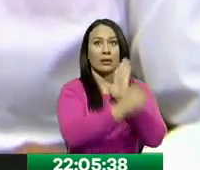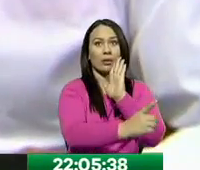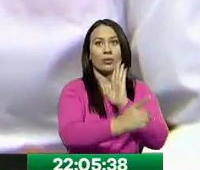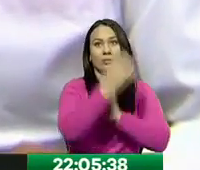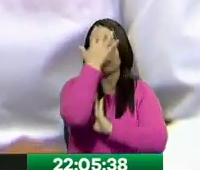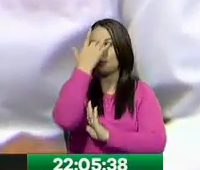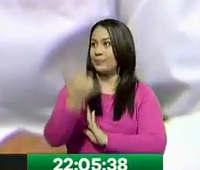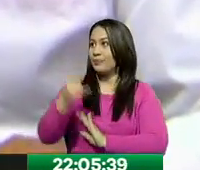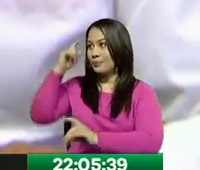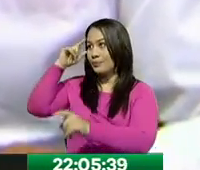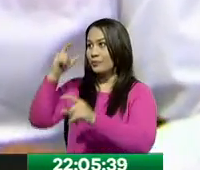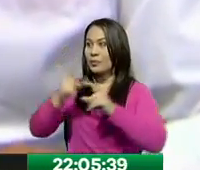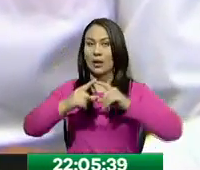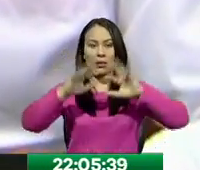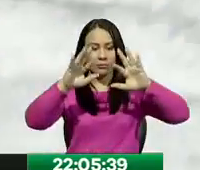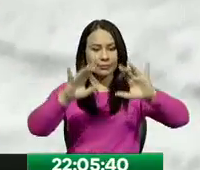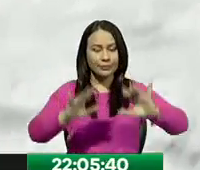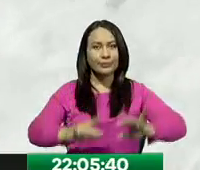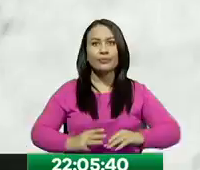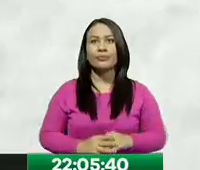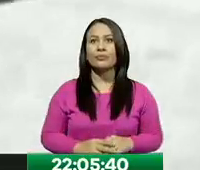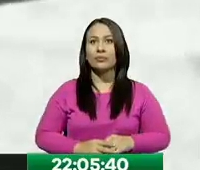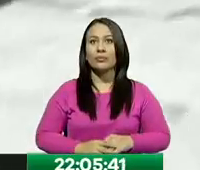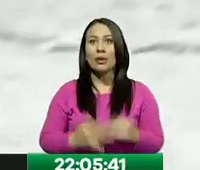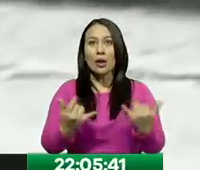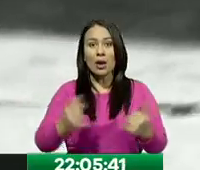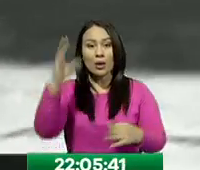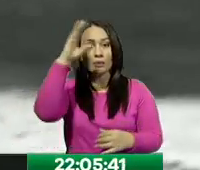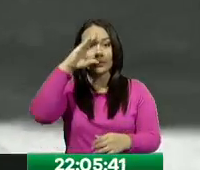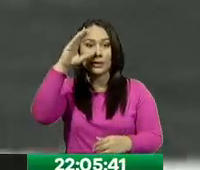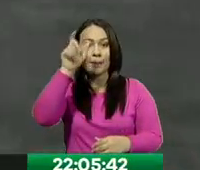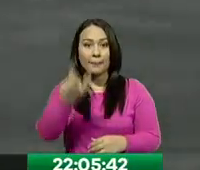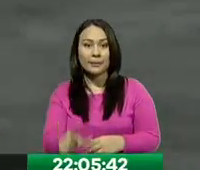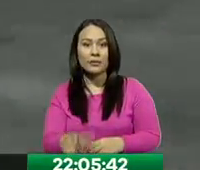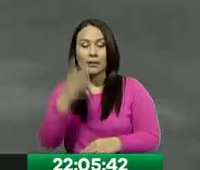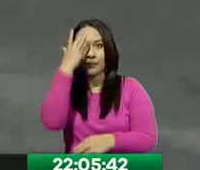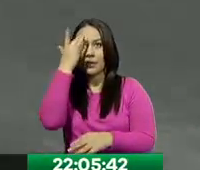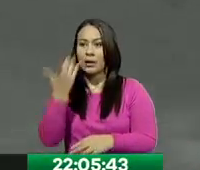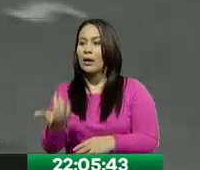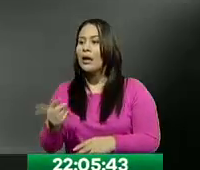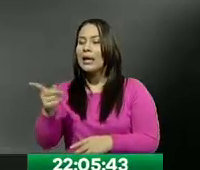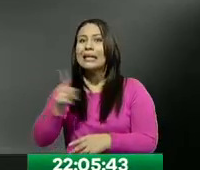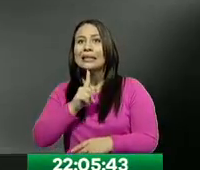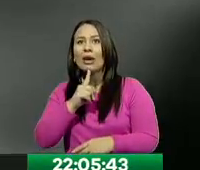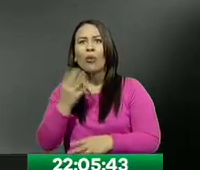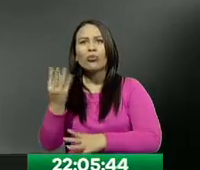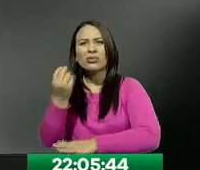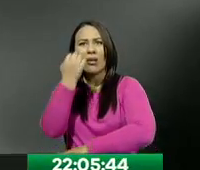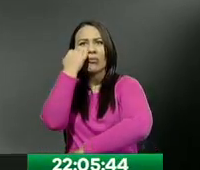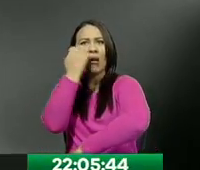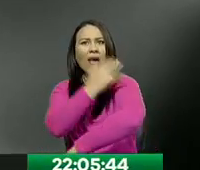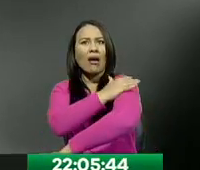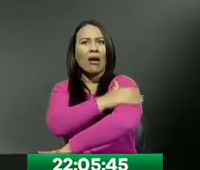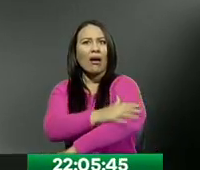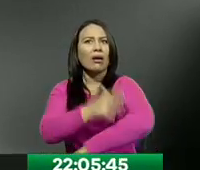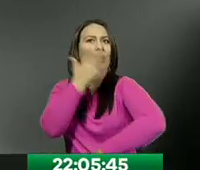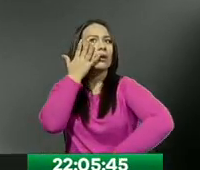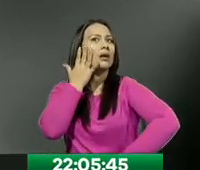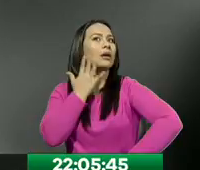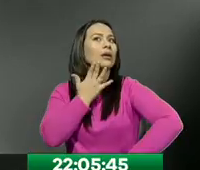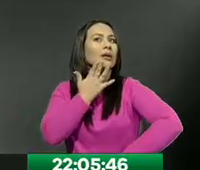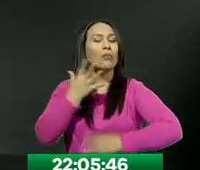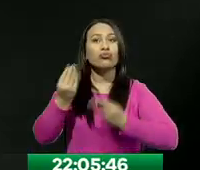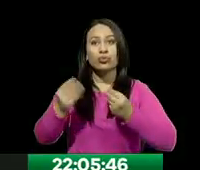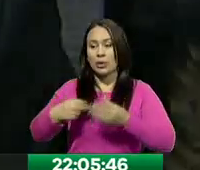ya abocó conocimiento de ese caso y ahora buscan al acusado de haberle provocado estos hematomas, tanto en el rostro, cadera y piernas